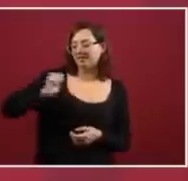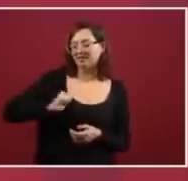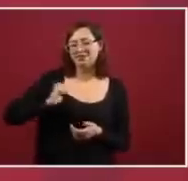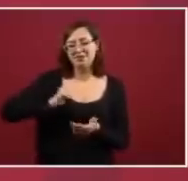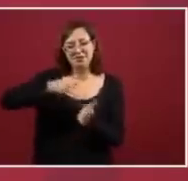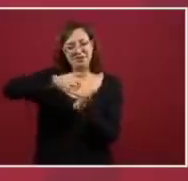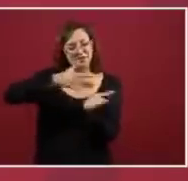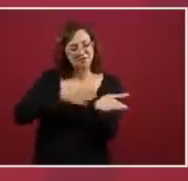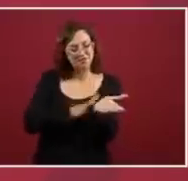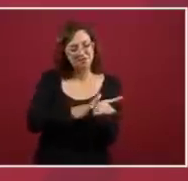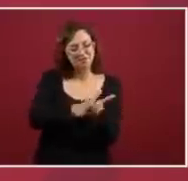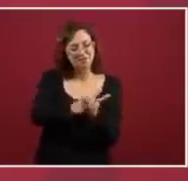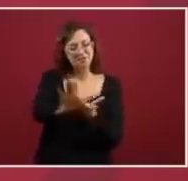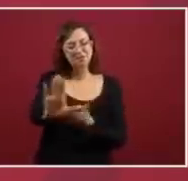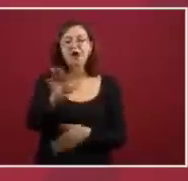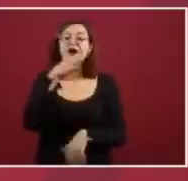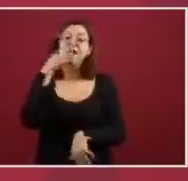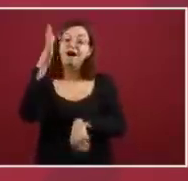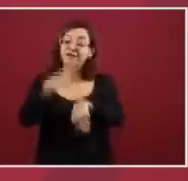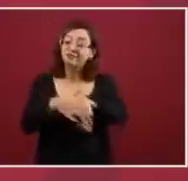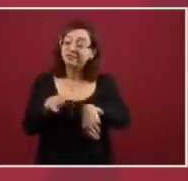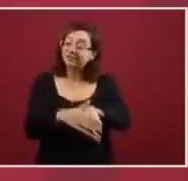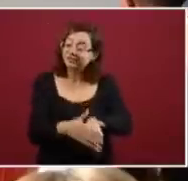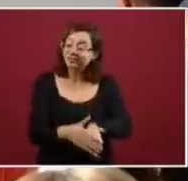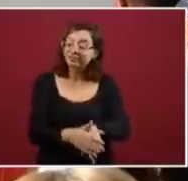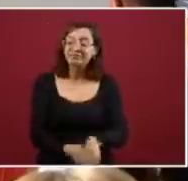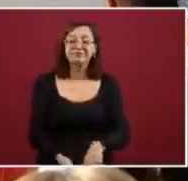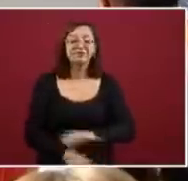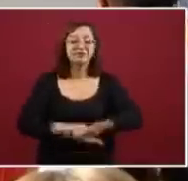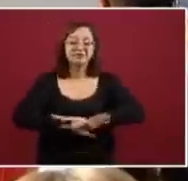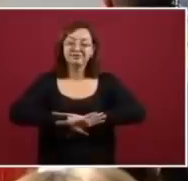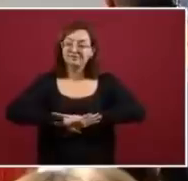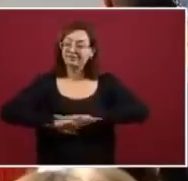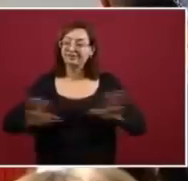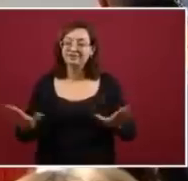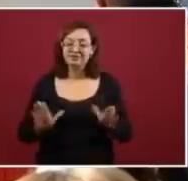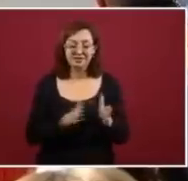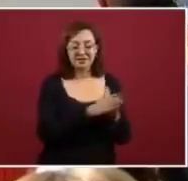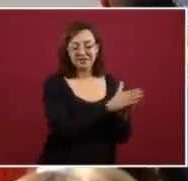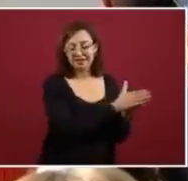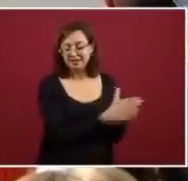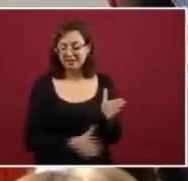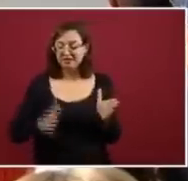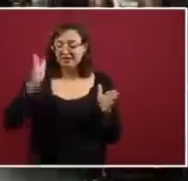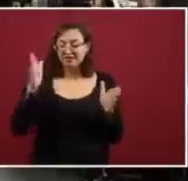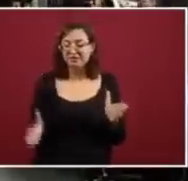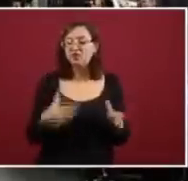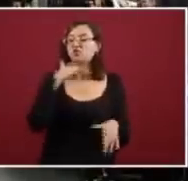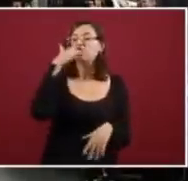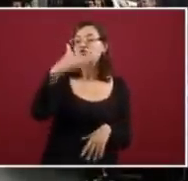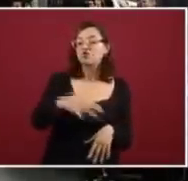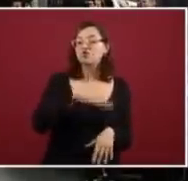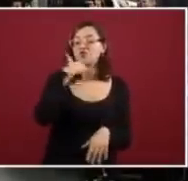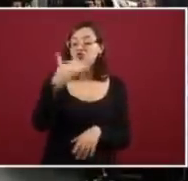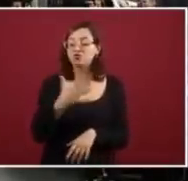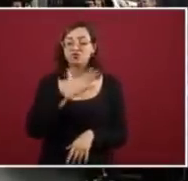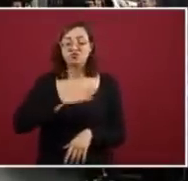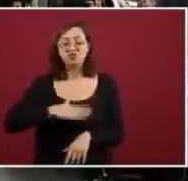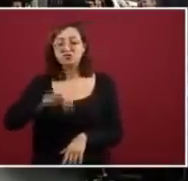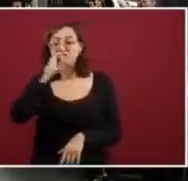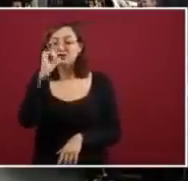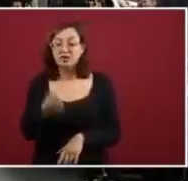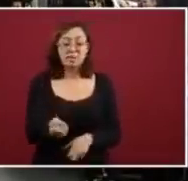de que ya se acabó el régimen de corrupción, de injusticias,